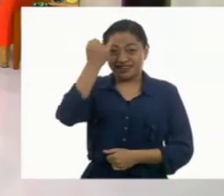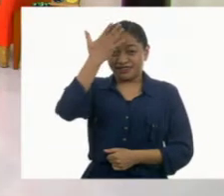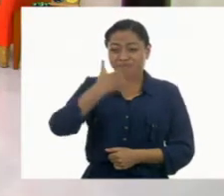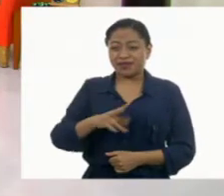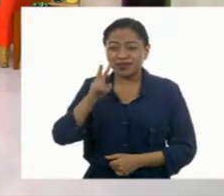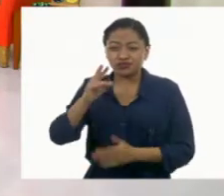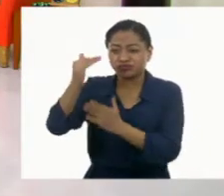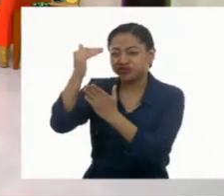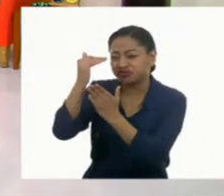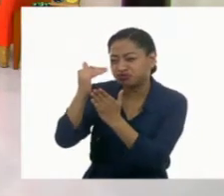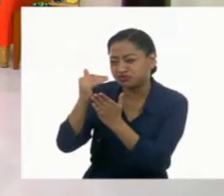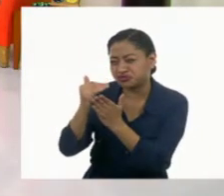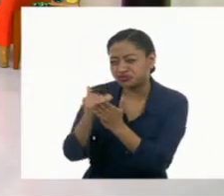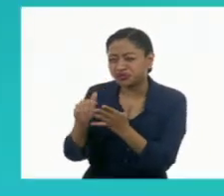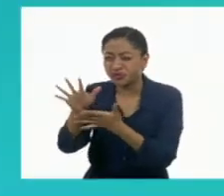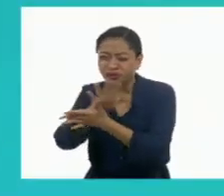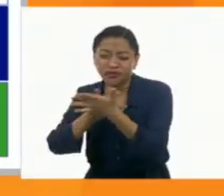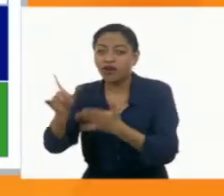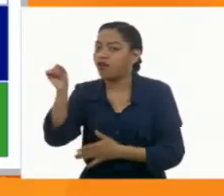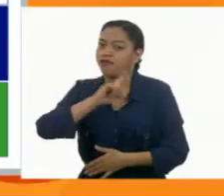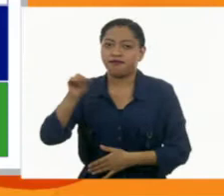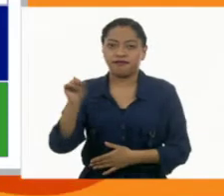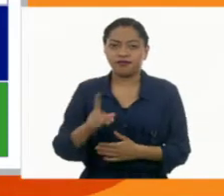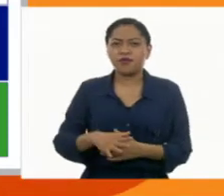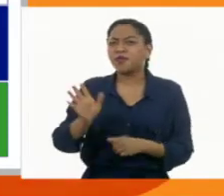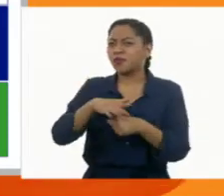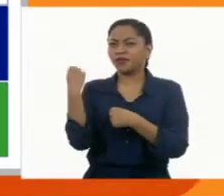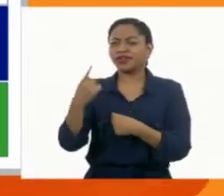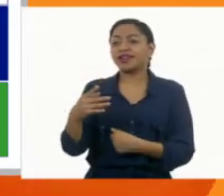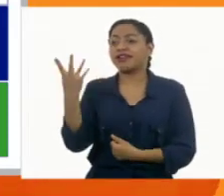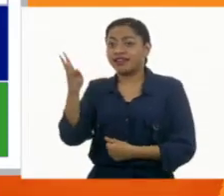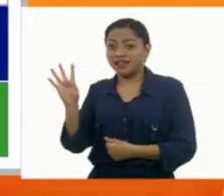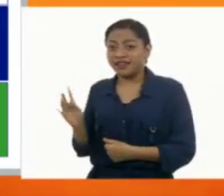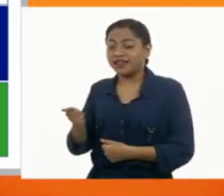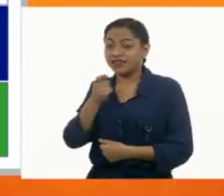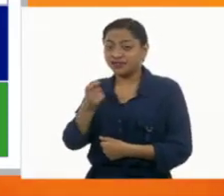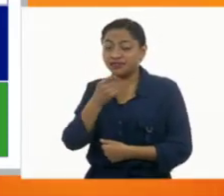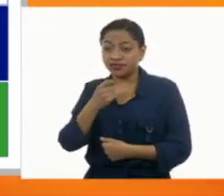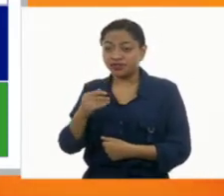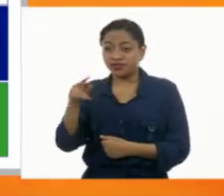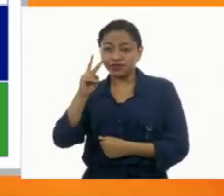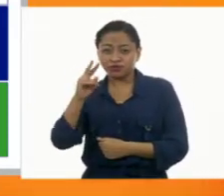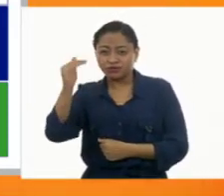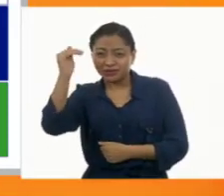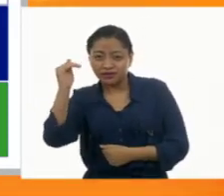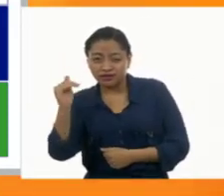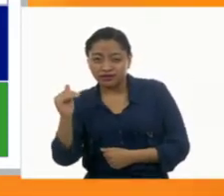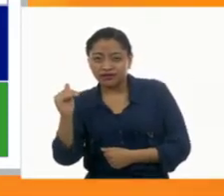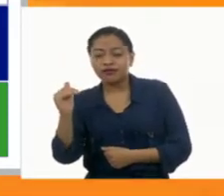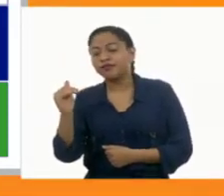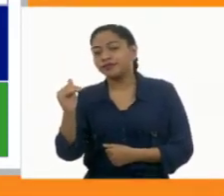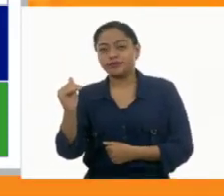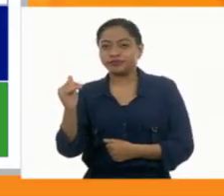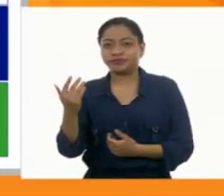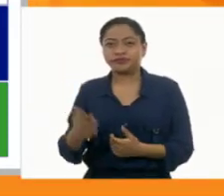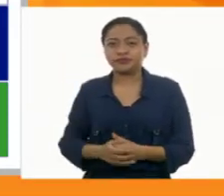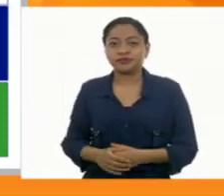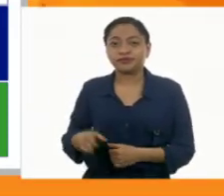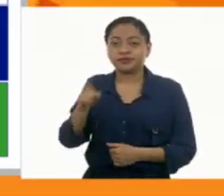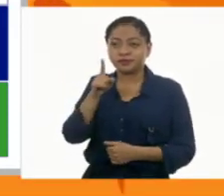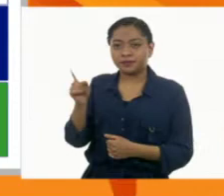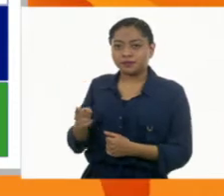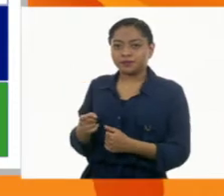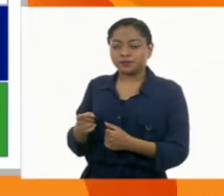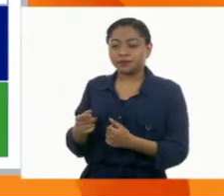baja resolución, porque, bueno, y sobre todo con un contraste que sea muy similar al dibujo que estamos